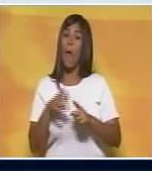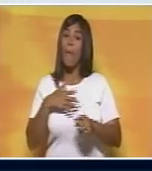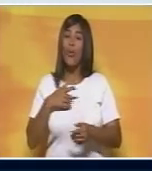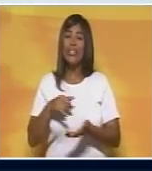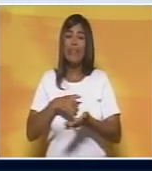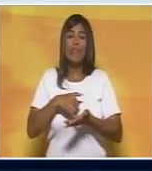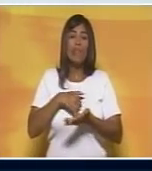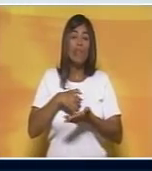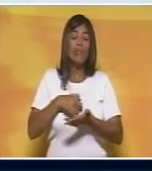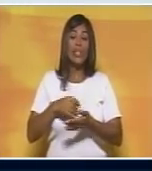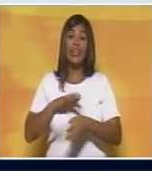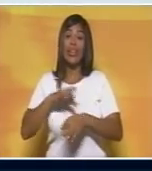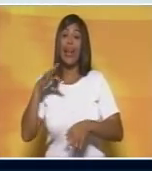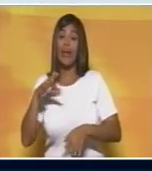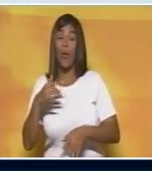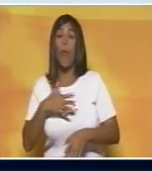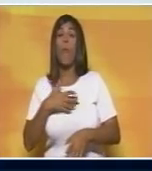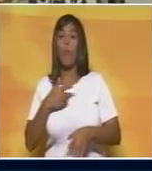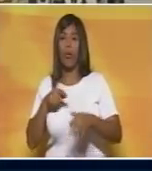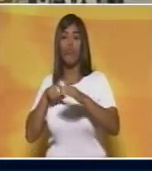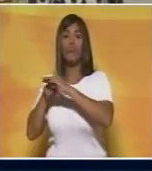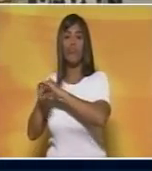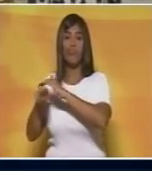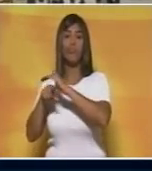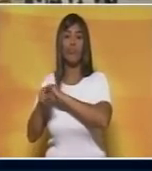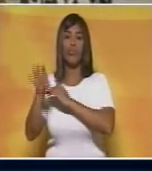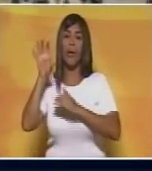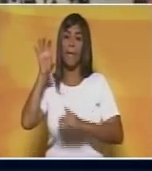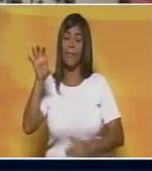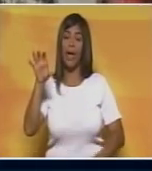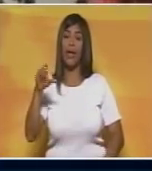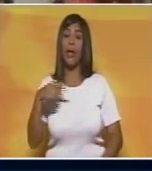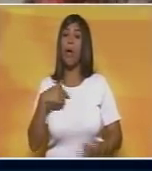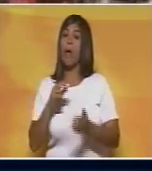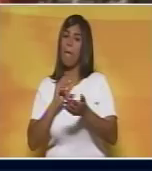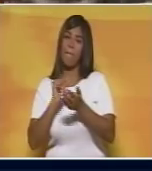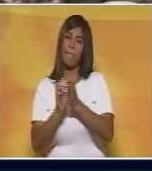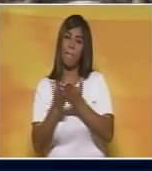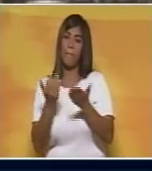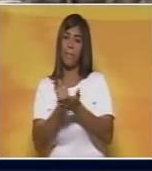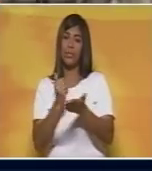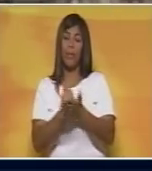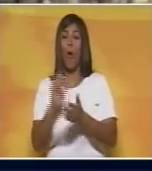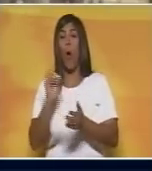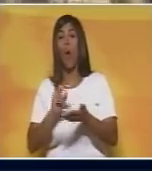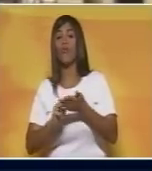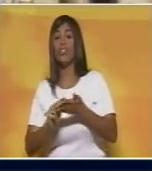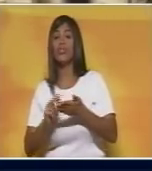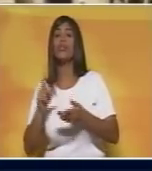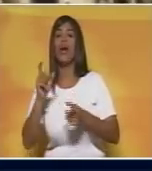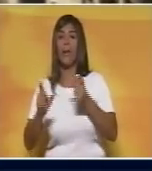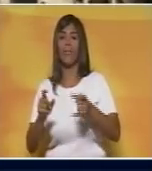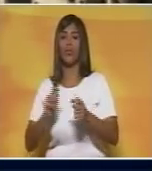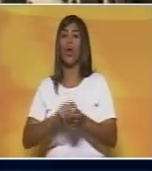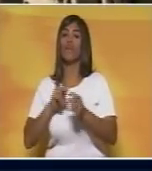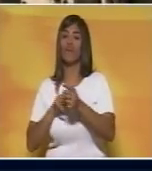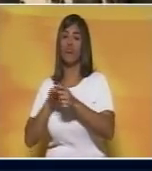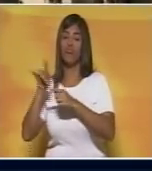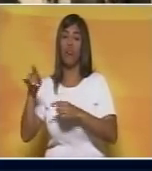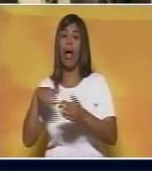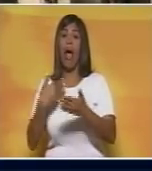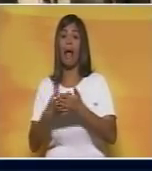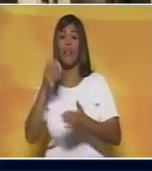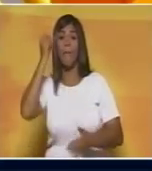extrema vulnerabilidad seguirán entrando al país sin visa ni pasaporte, beneficio que tendrán los menores en tránsito hacia